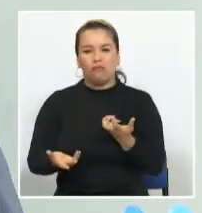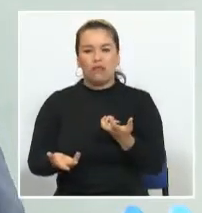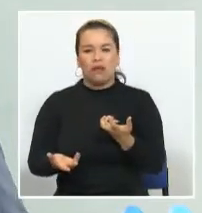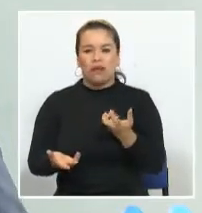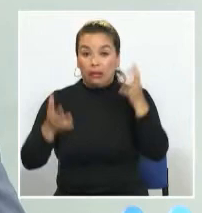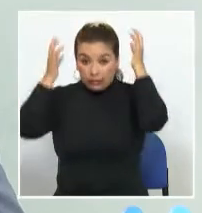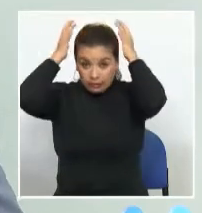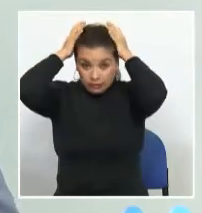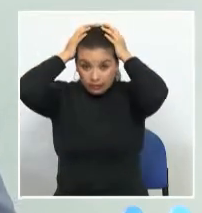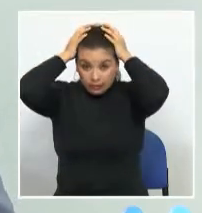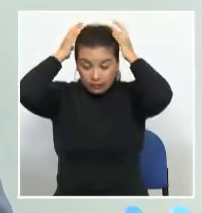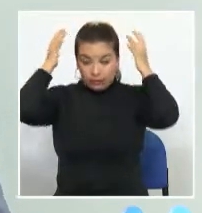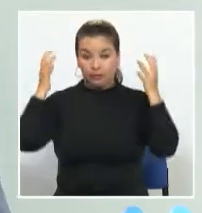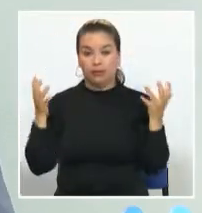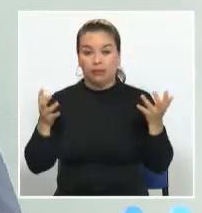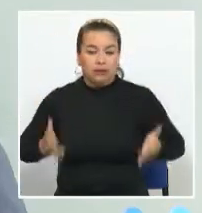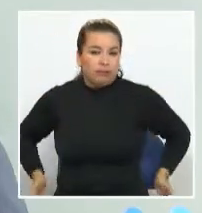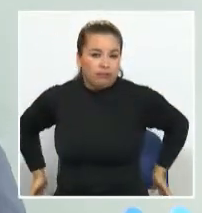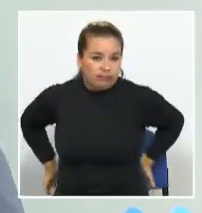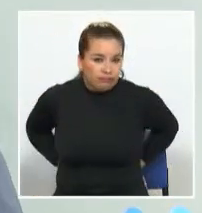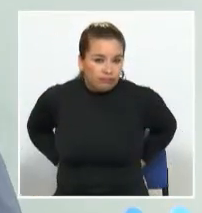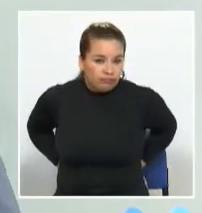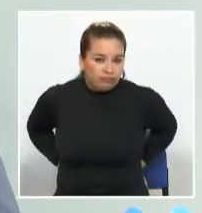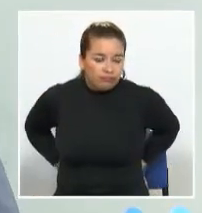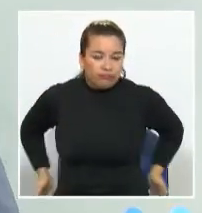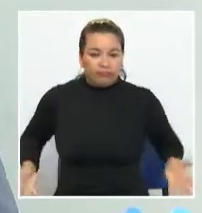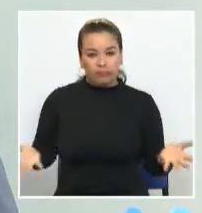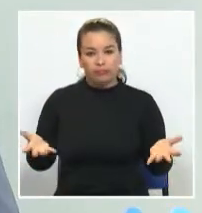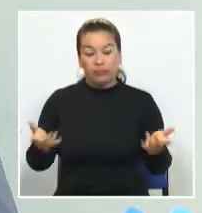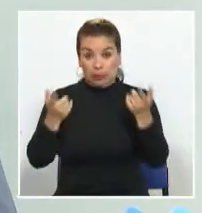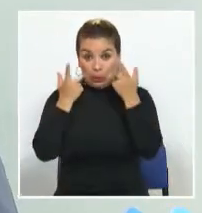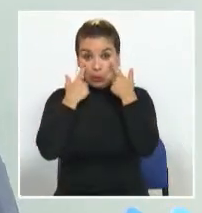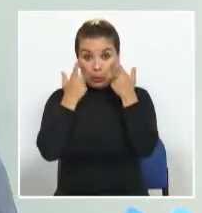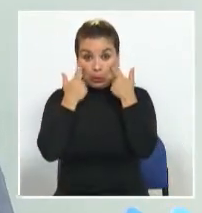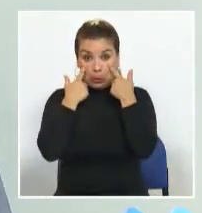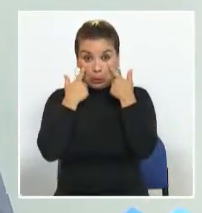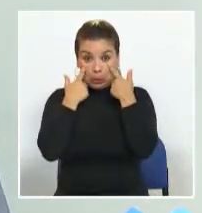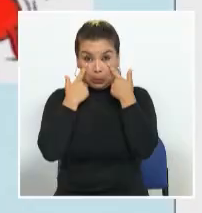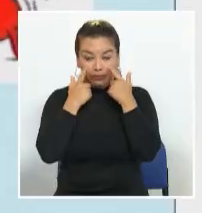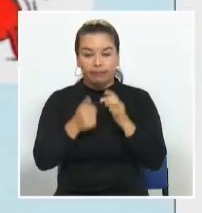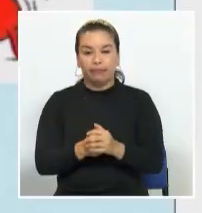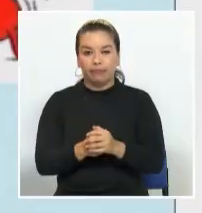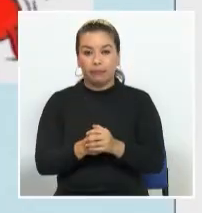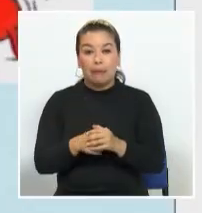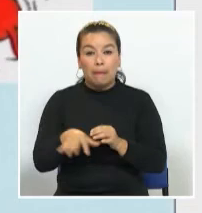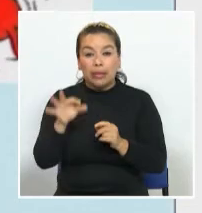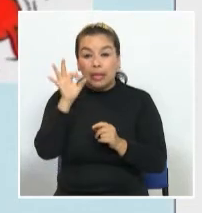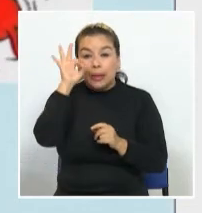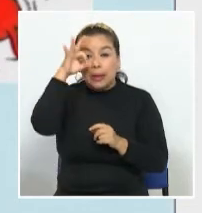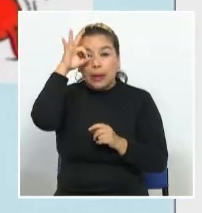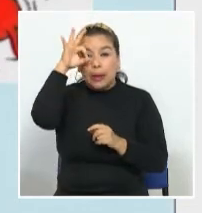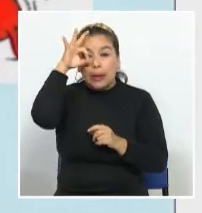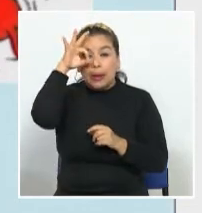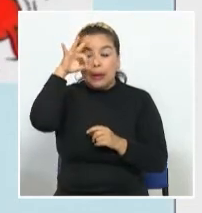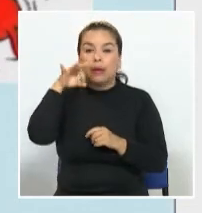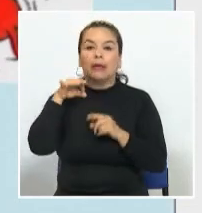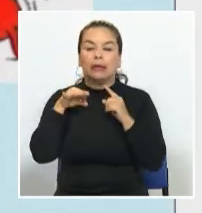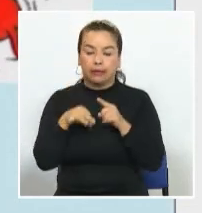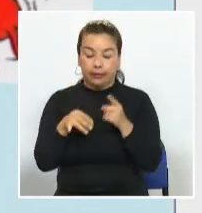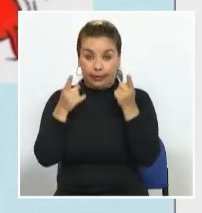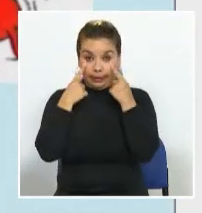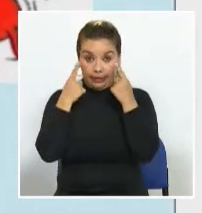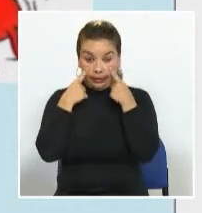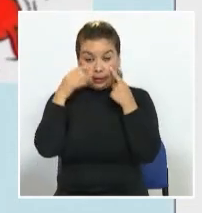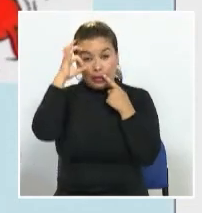cerebrales, enfermedades renales, enfermedades de los ojos, específicamente de la retina, y dentro de esas está, en